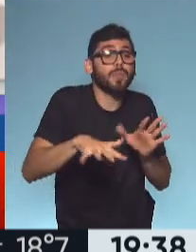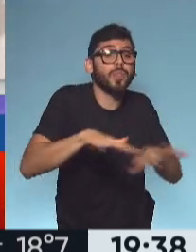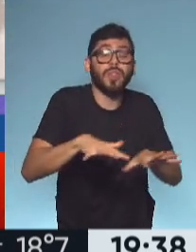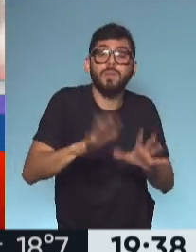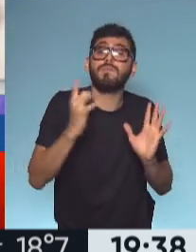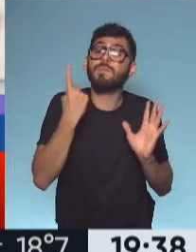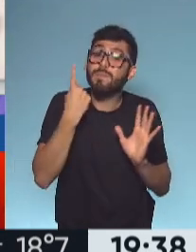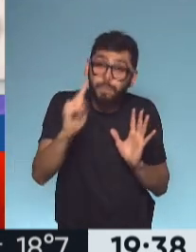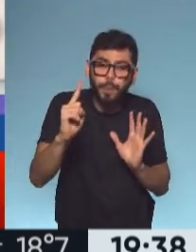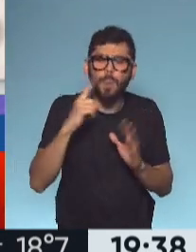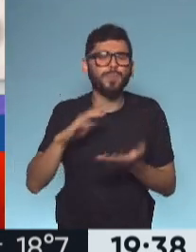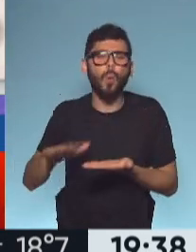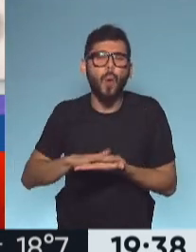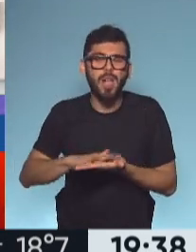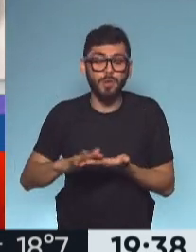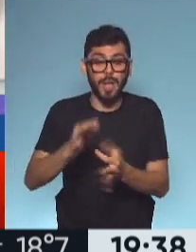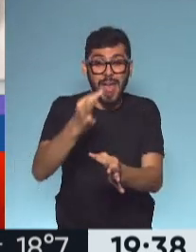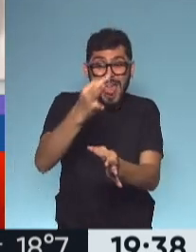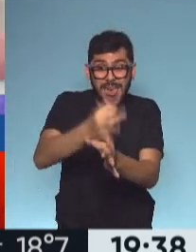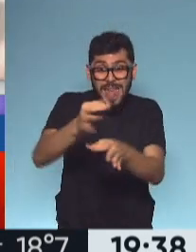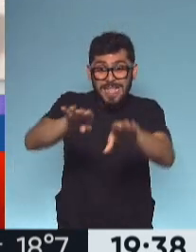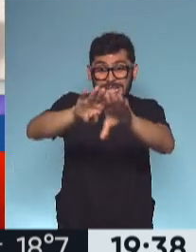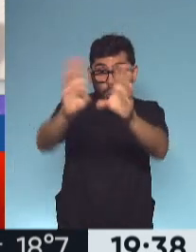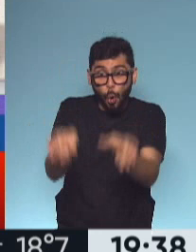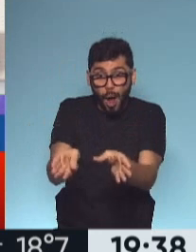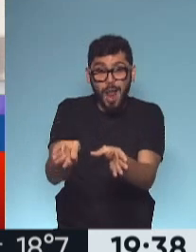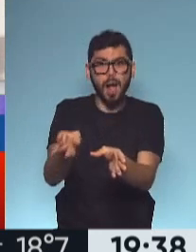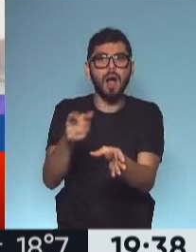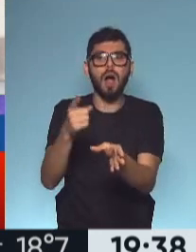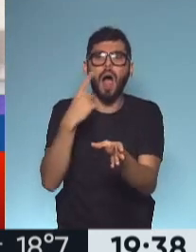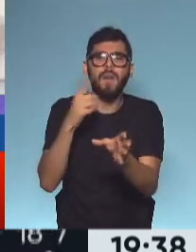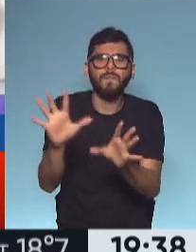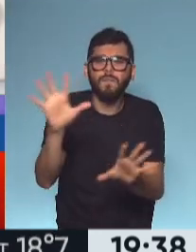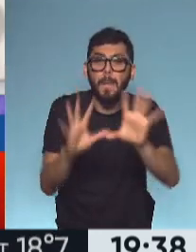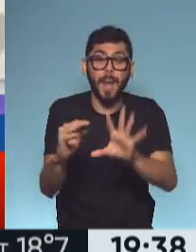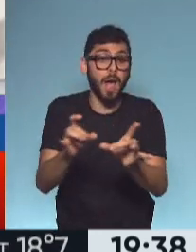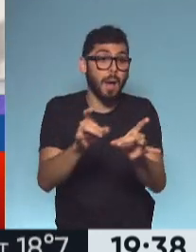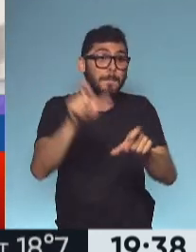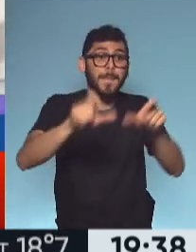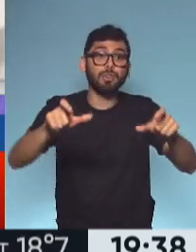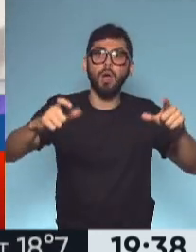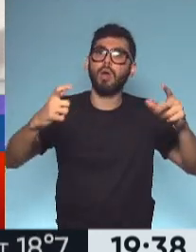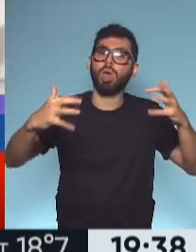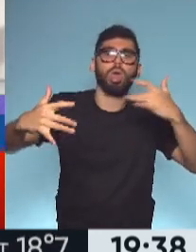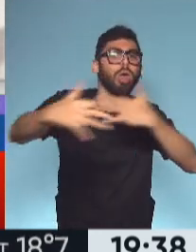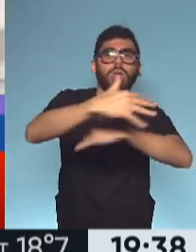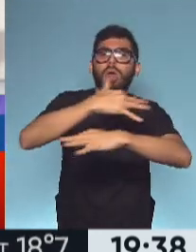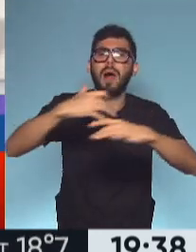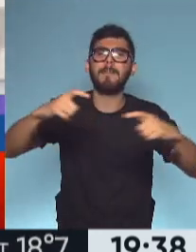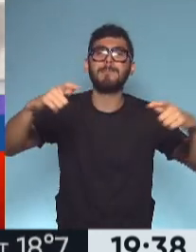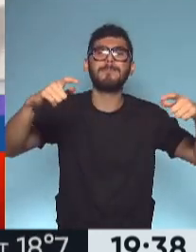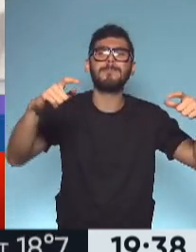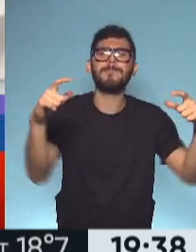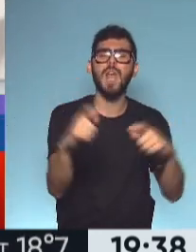es: ¿cuánto puede aportar la escuela para disminuir la circulación de personas sin necesidad de llegar a la